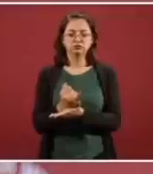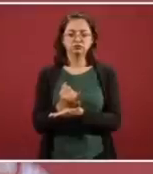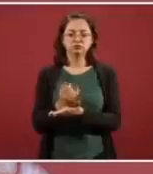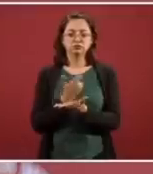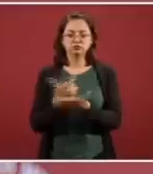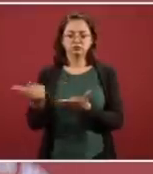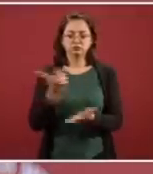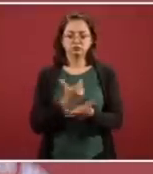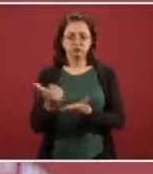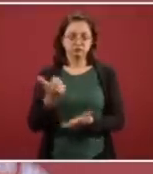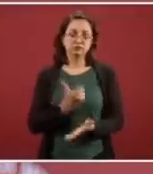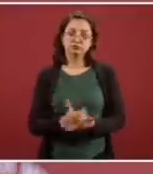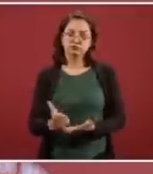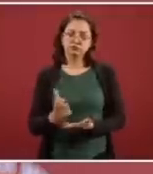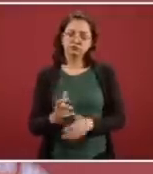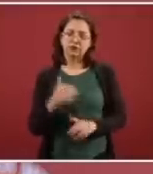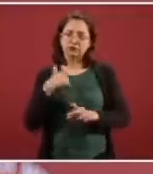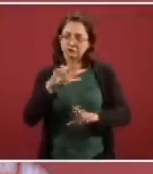el salario mínimo,